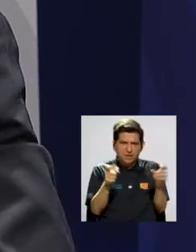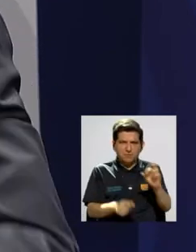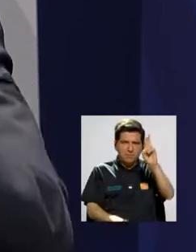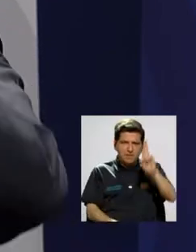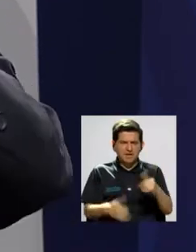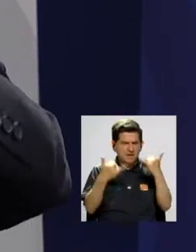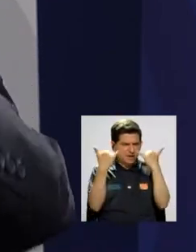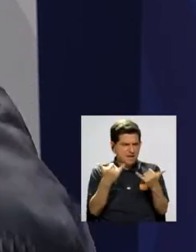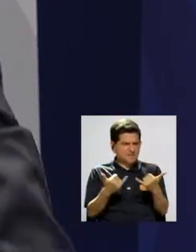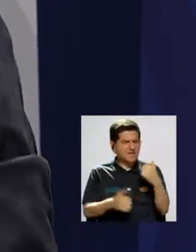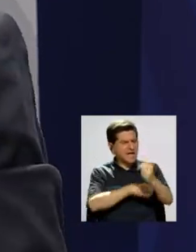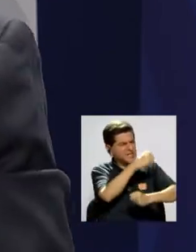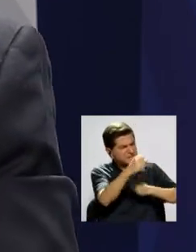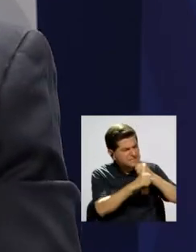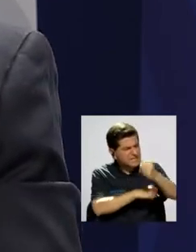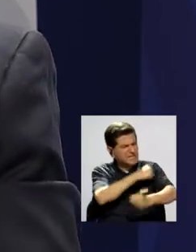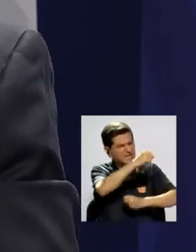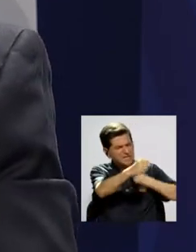hace siglos,